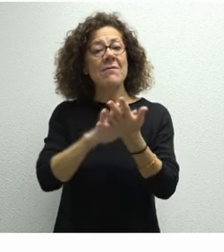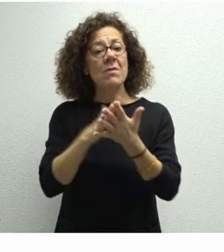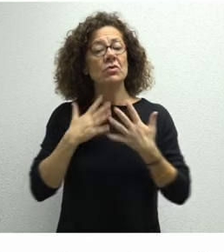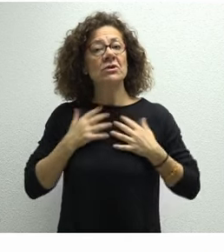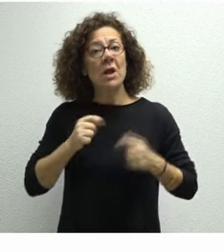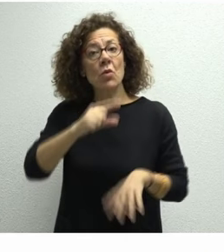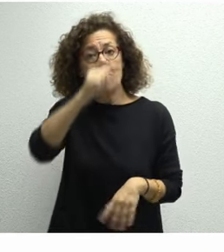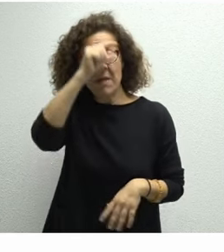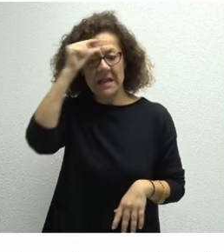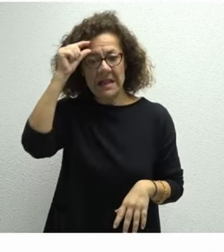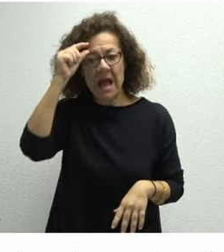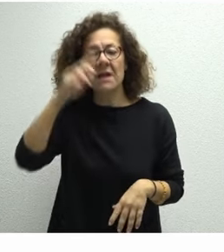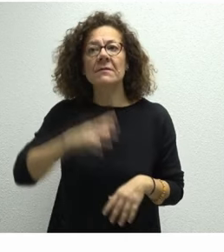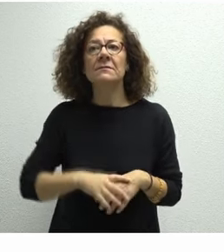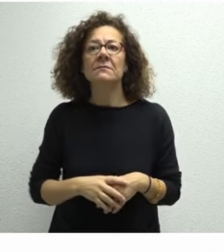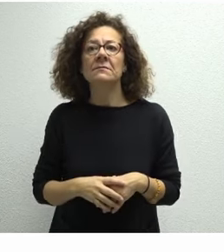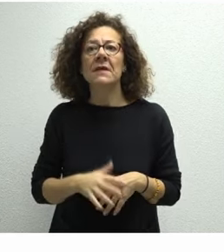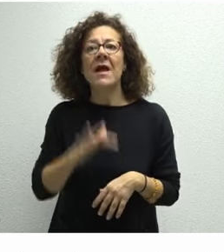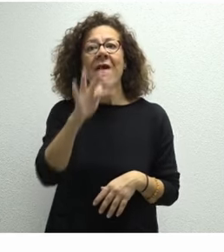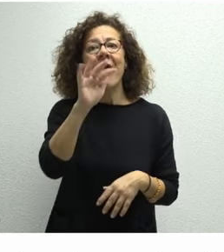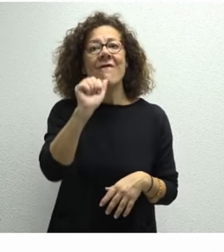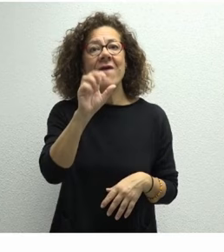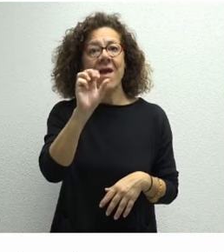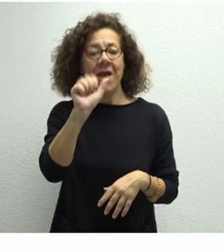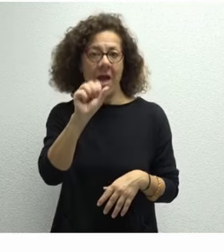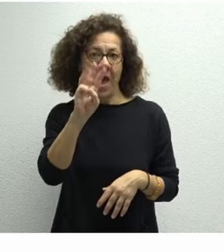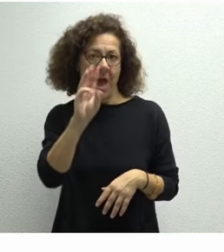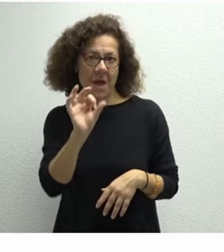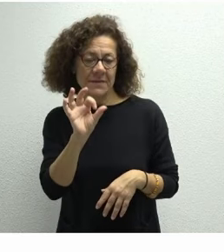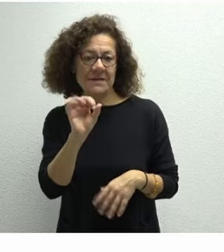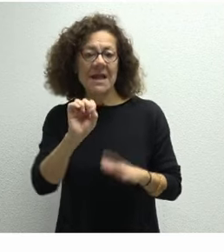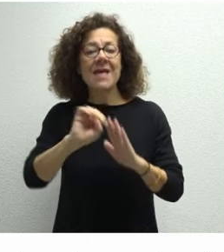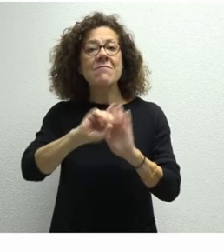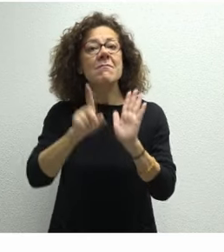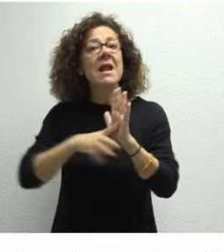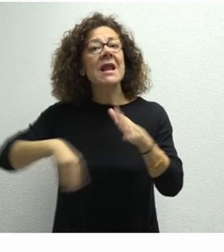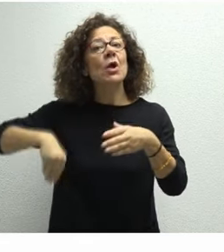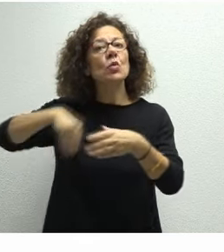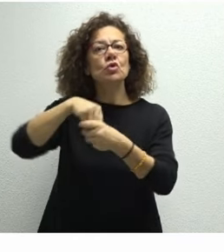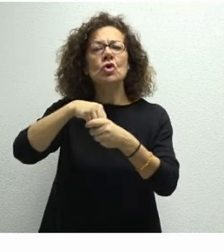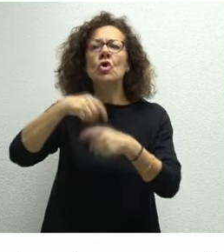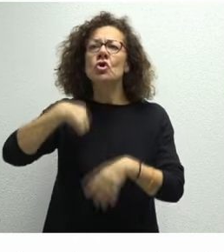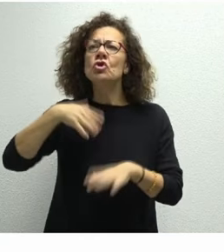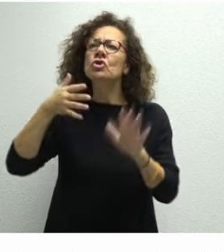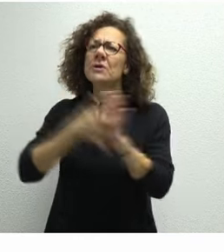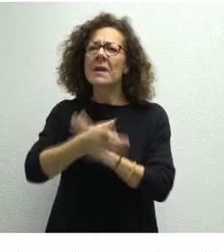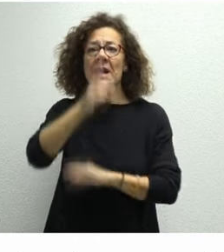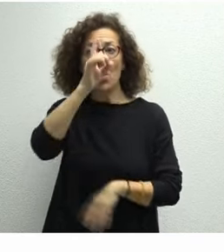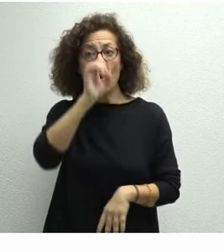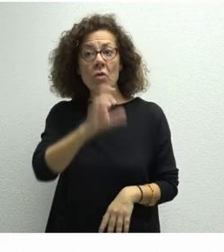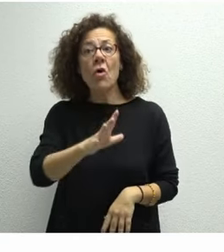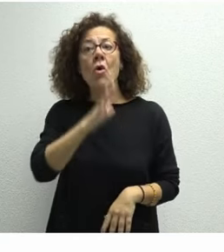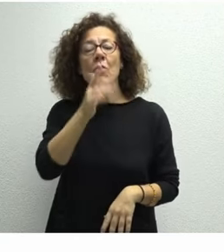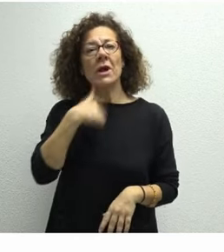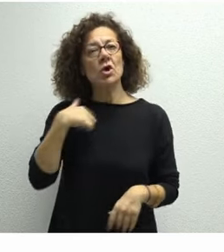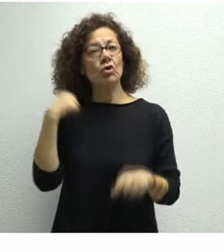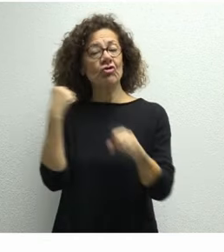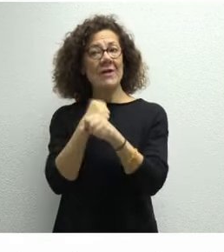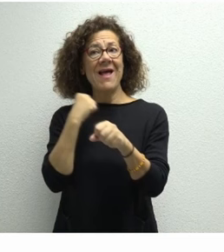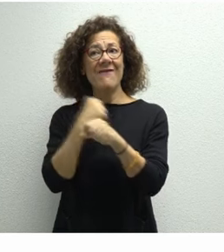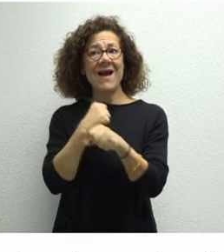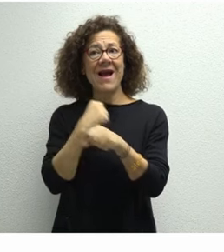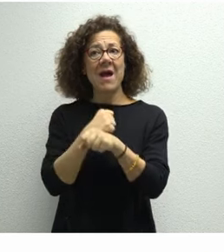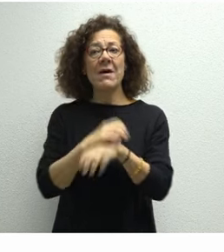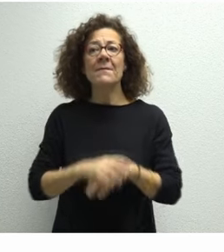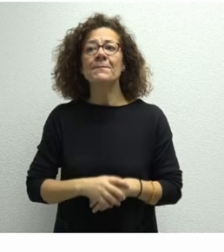eh y y feaps y plena inclusión Yo siempre me voy y lo recuerdo porque yo estaba trabajando en en Gil